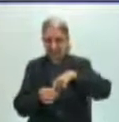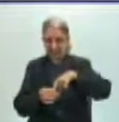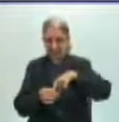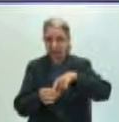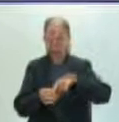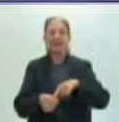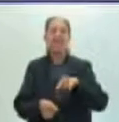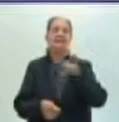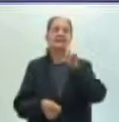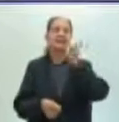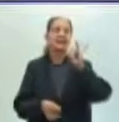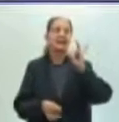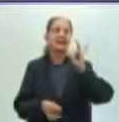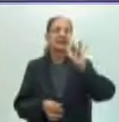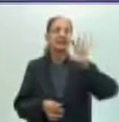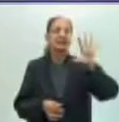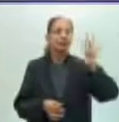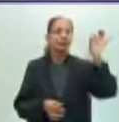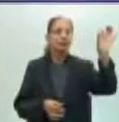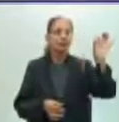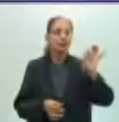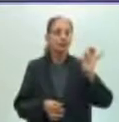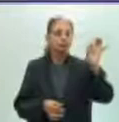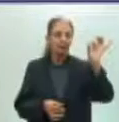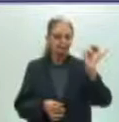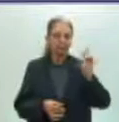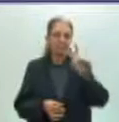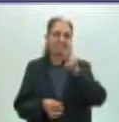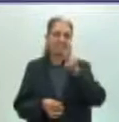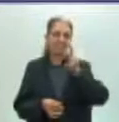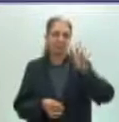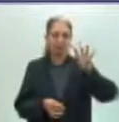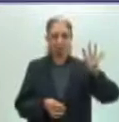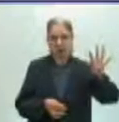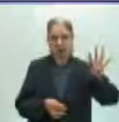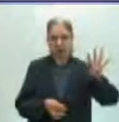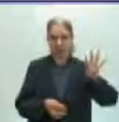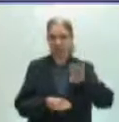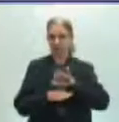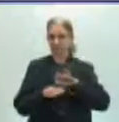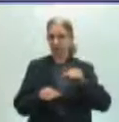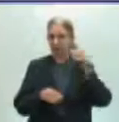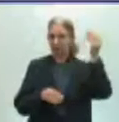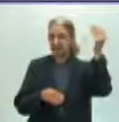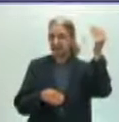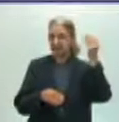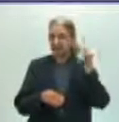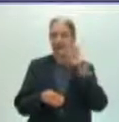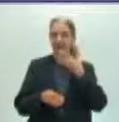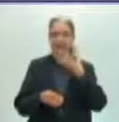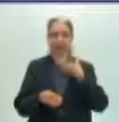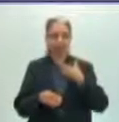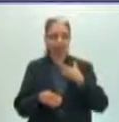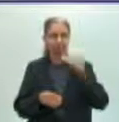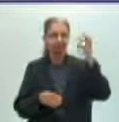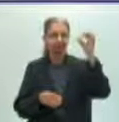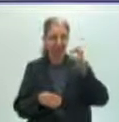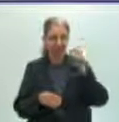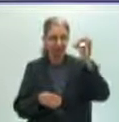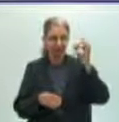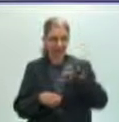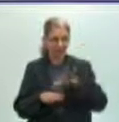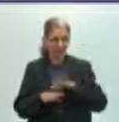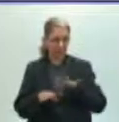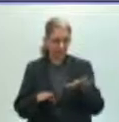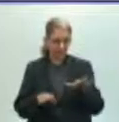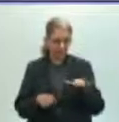es el 75% de 24. Si conoces este porcentaje cómodo, el